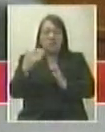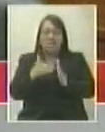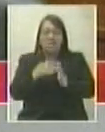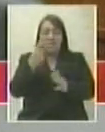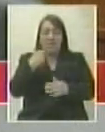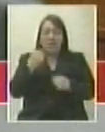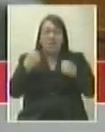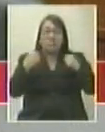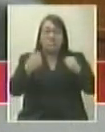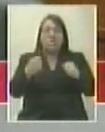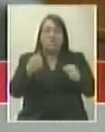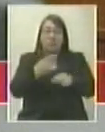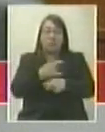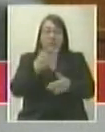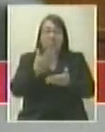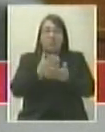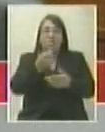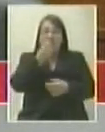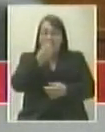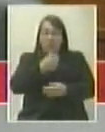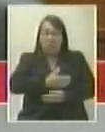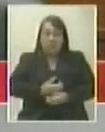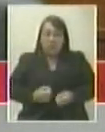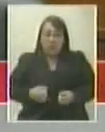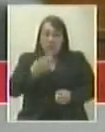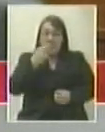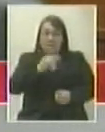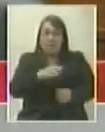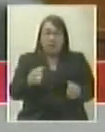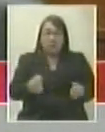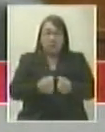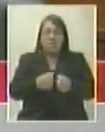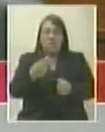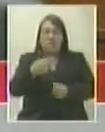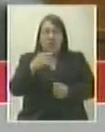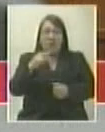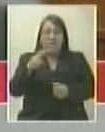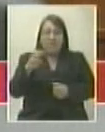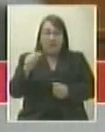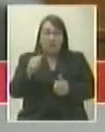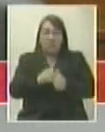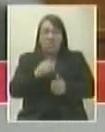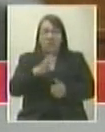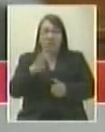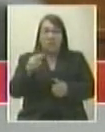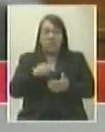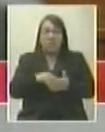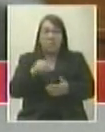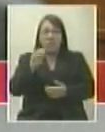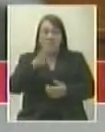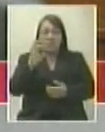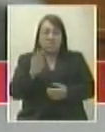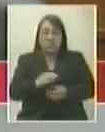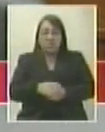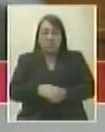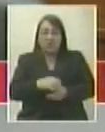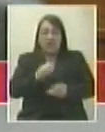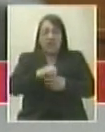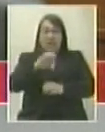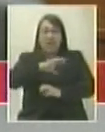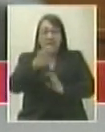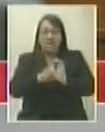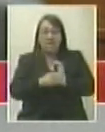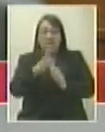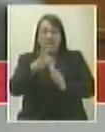1.266.000.000 para combatir la desnutrición crónica que afecta a Huancavelica en 44%, en